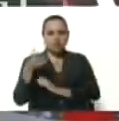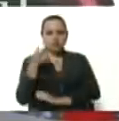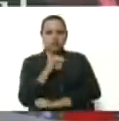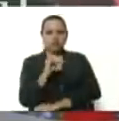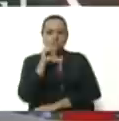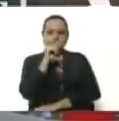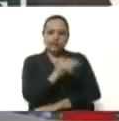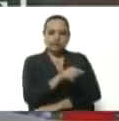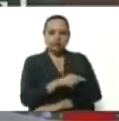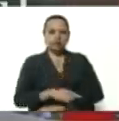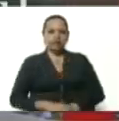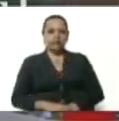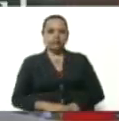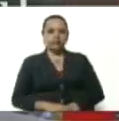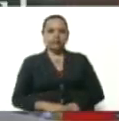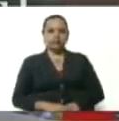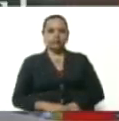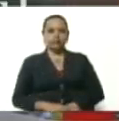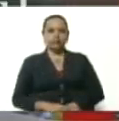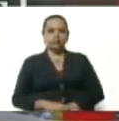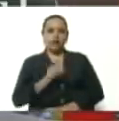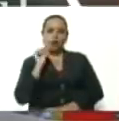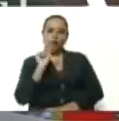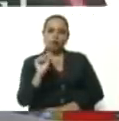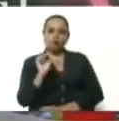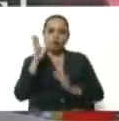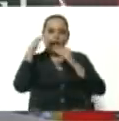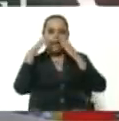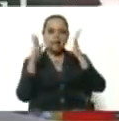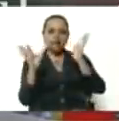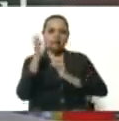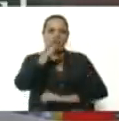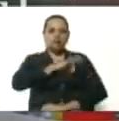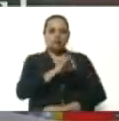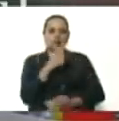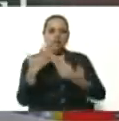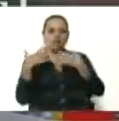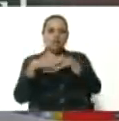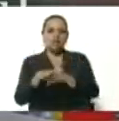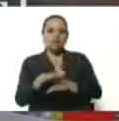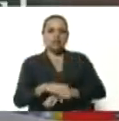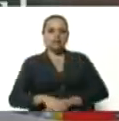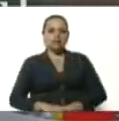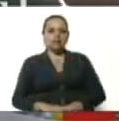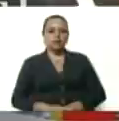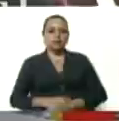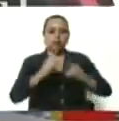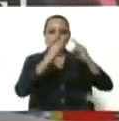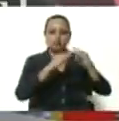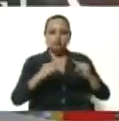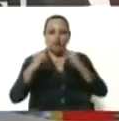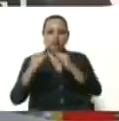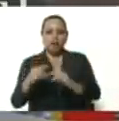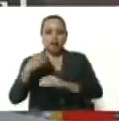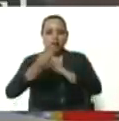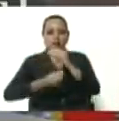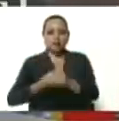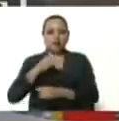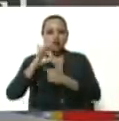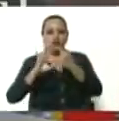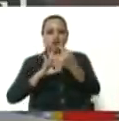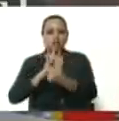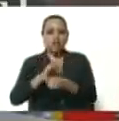allí en los puntos de atención social integral de campaña que hemos instalado 3 en